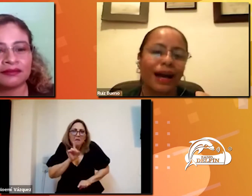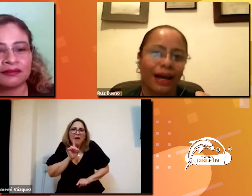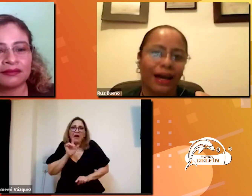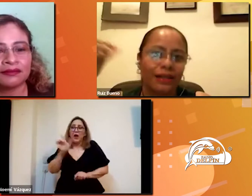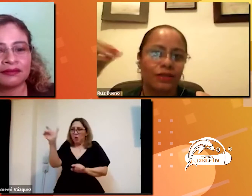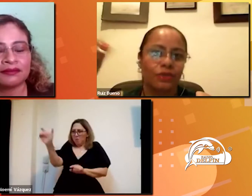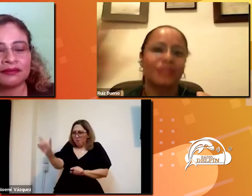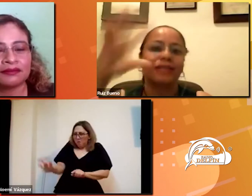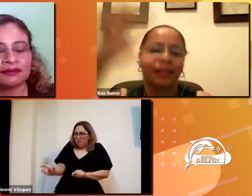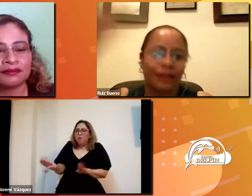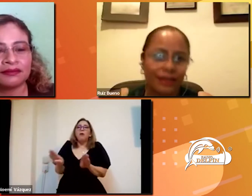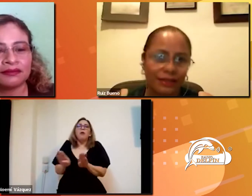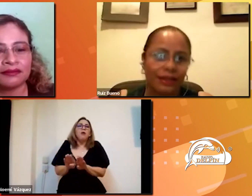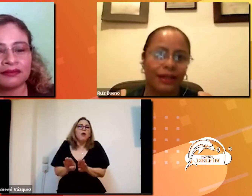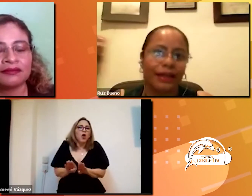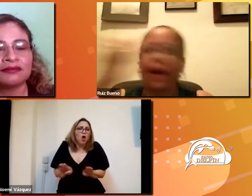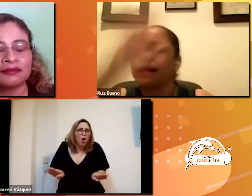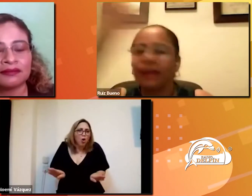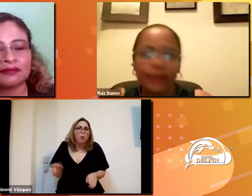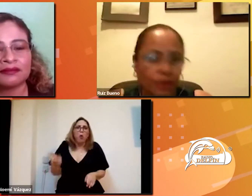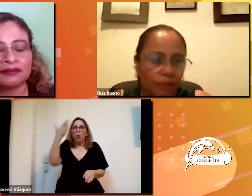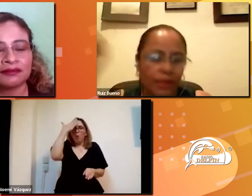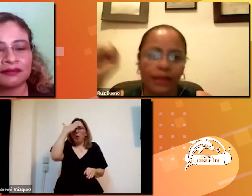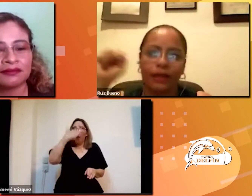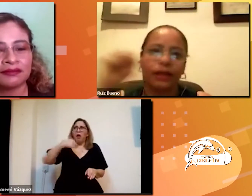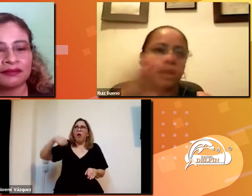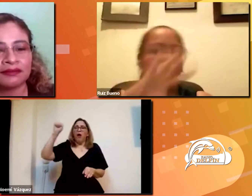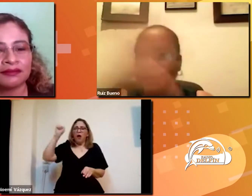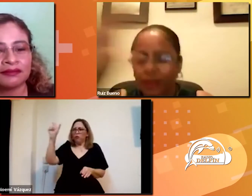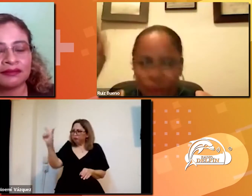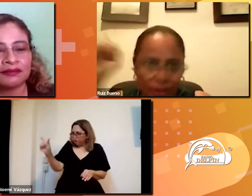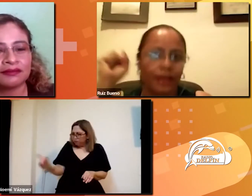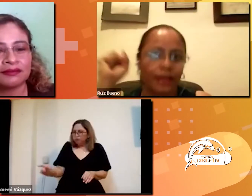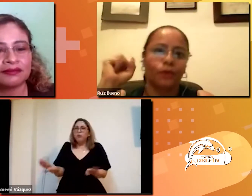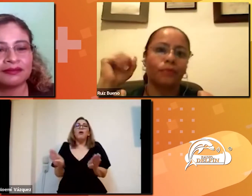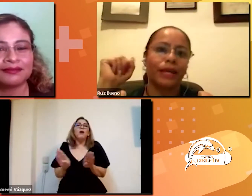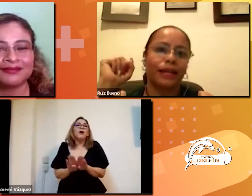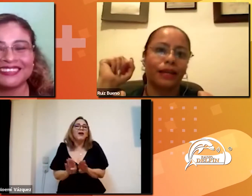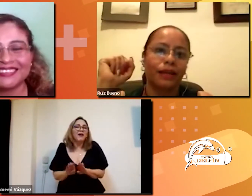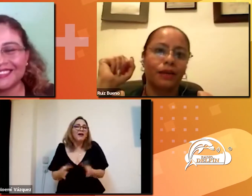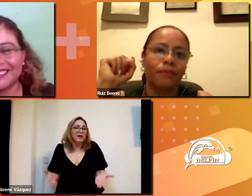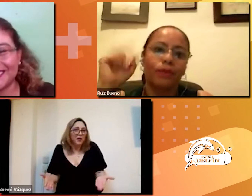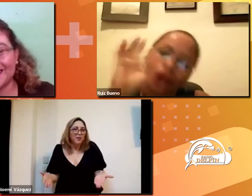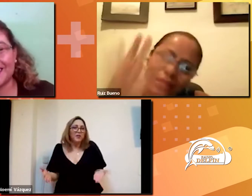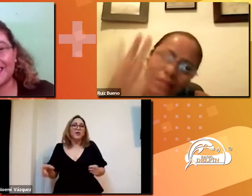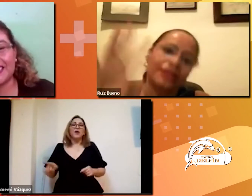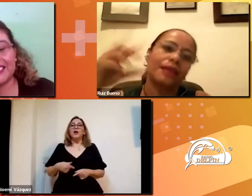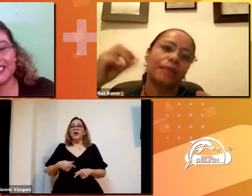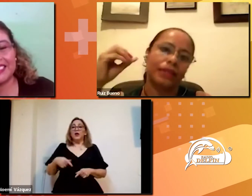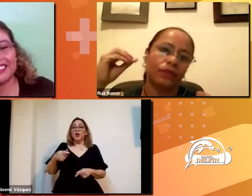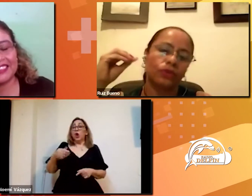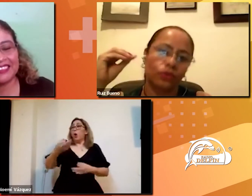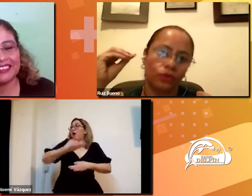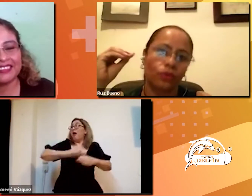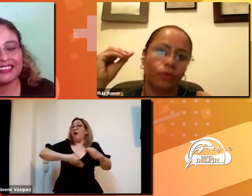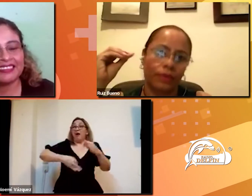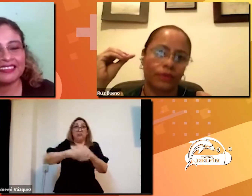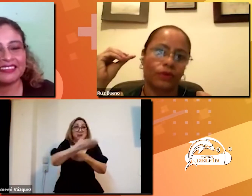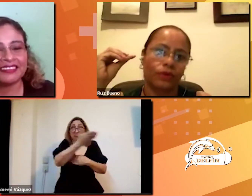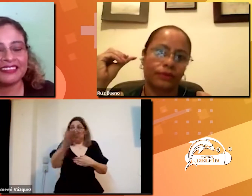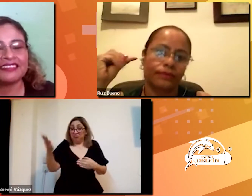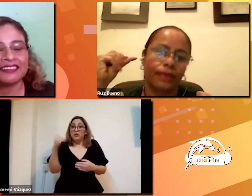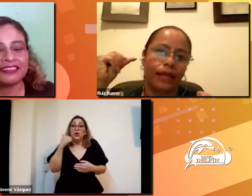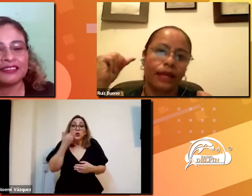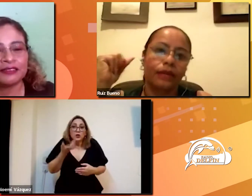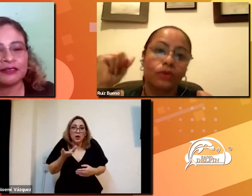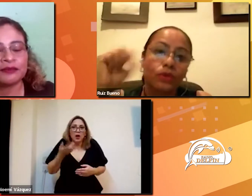queremos encajar en esos estándares que a alguien le conviene, que a la mercadotecnia le convienen, pero no necesariamente a nosotros como